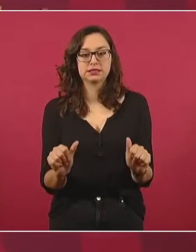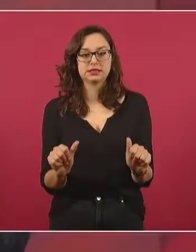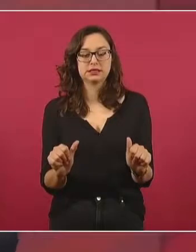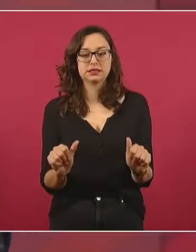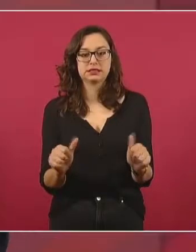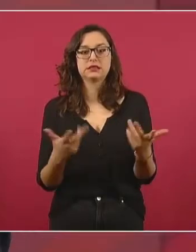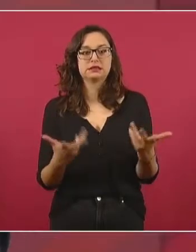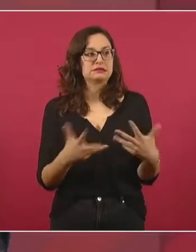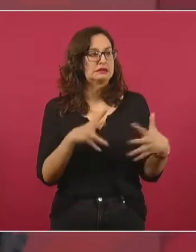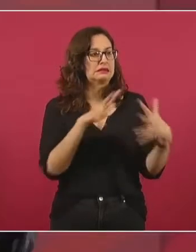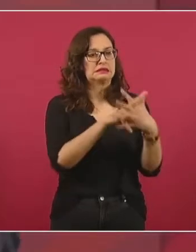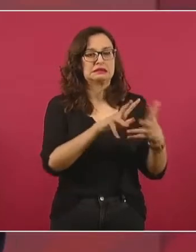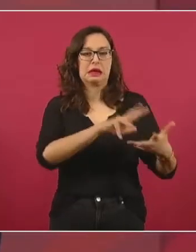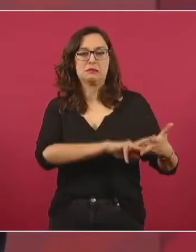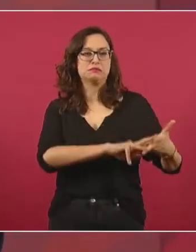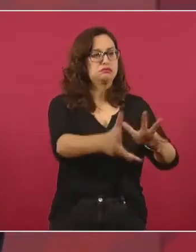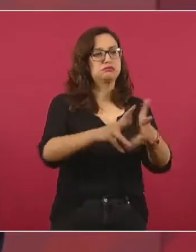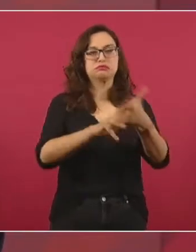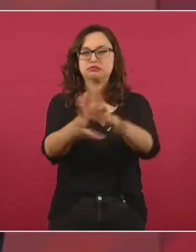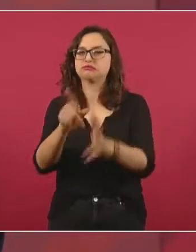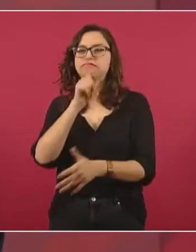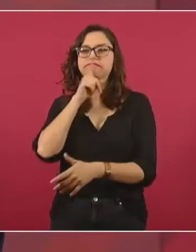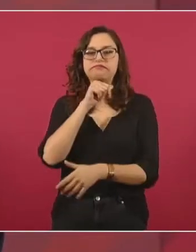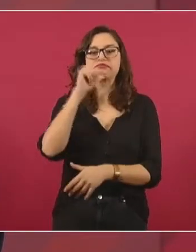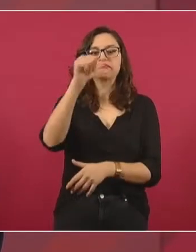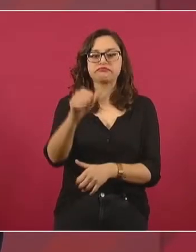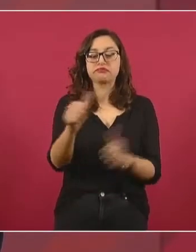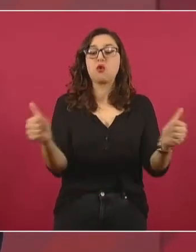sin violencia, con paz.